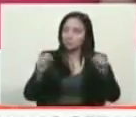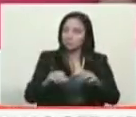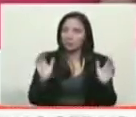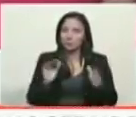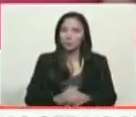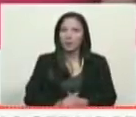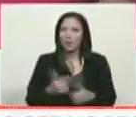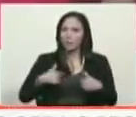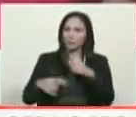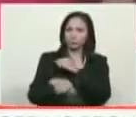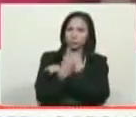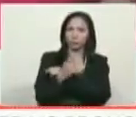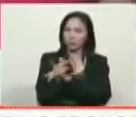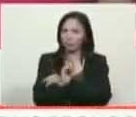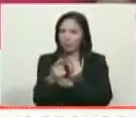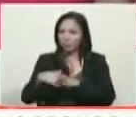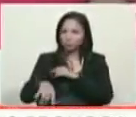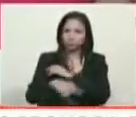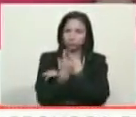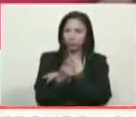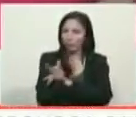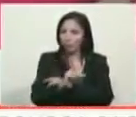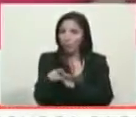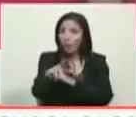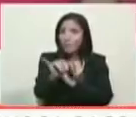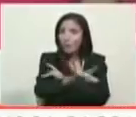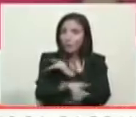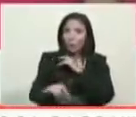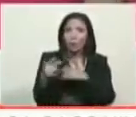mí no me engañó. Se engañó él mismo.